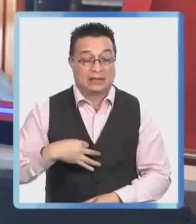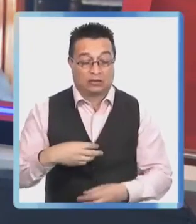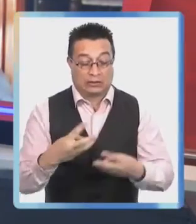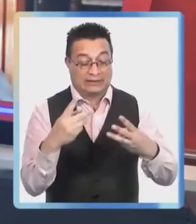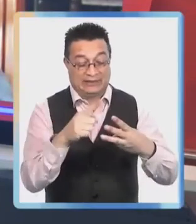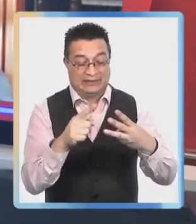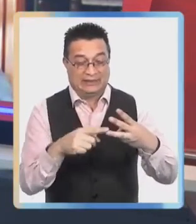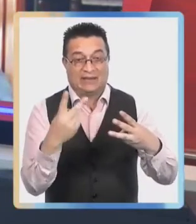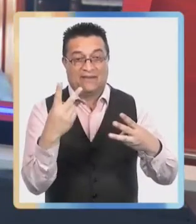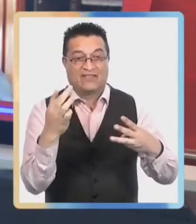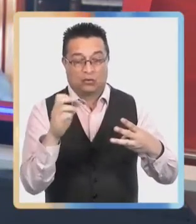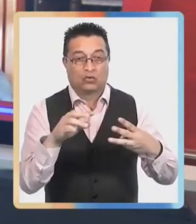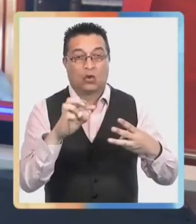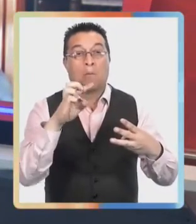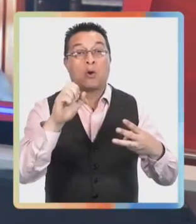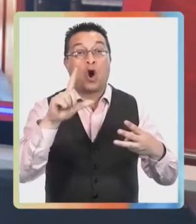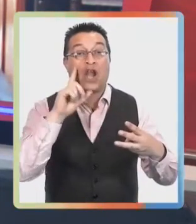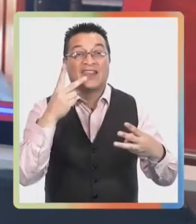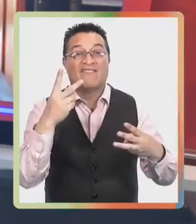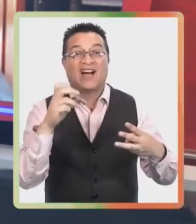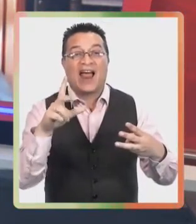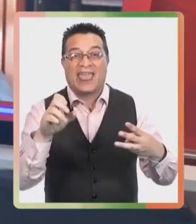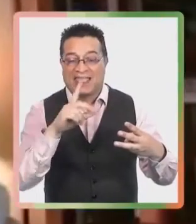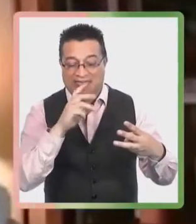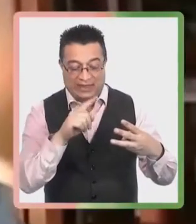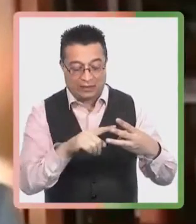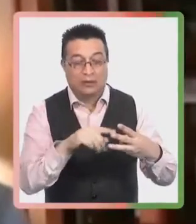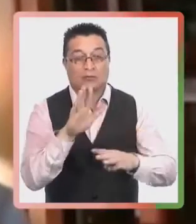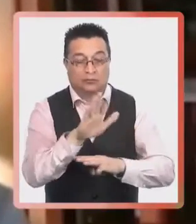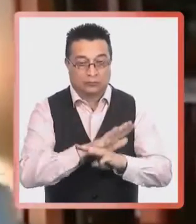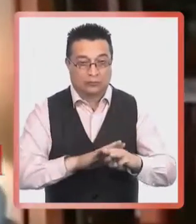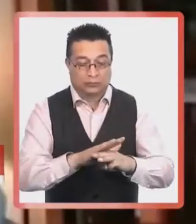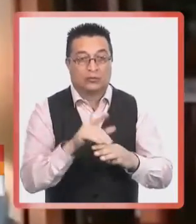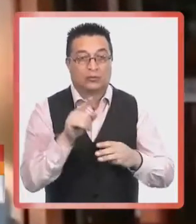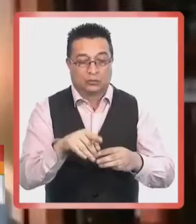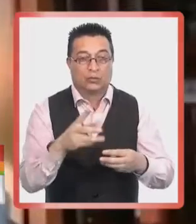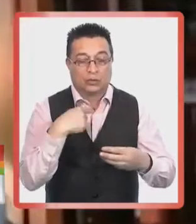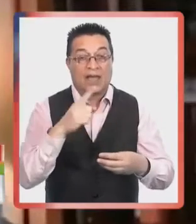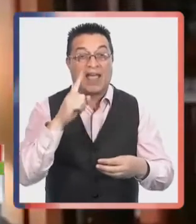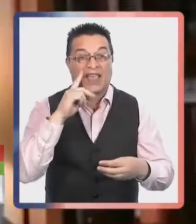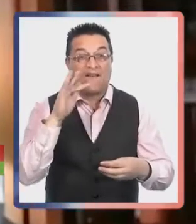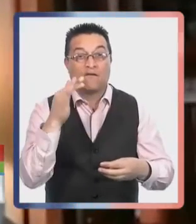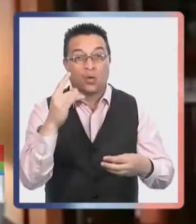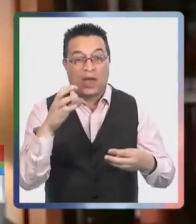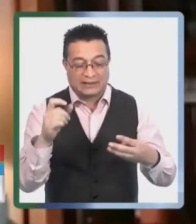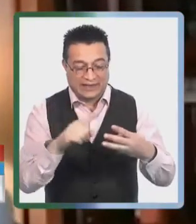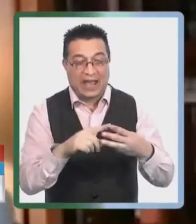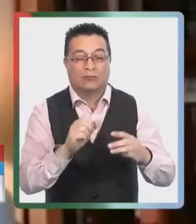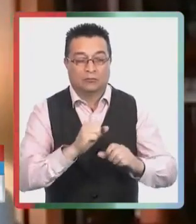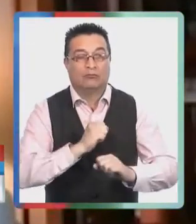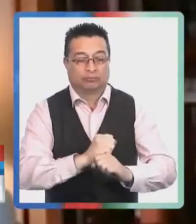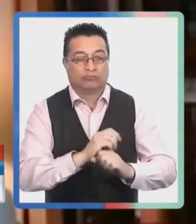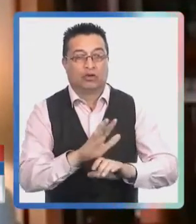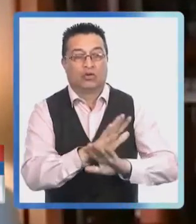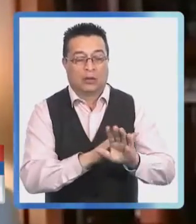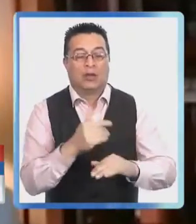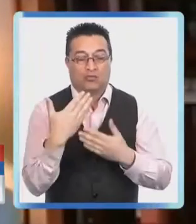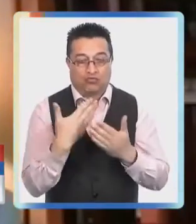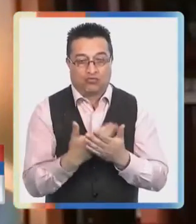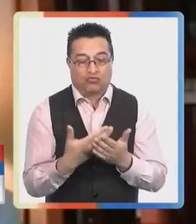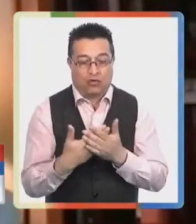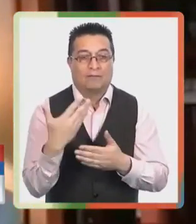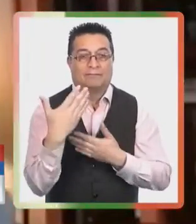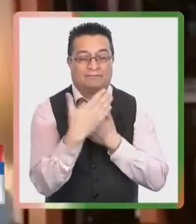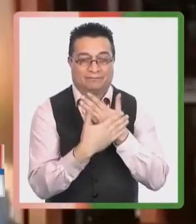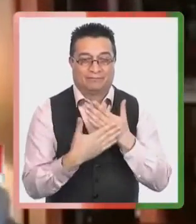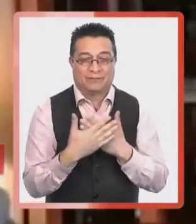Salud tiene 3 virus. Es polivalente, por lo tanto, protege contra 3 virus de la influenza y tienen que aprovechar de